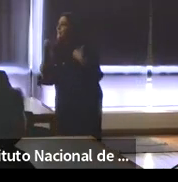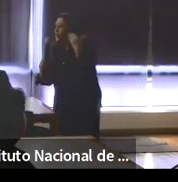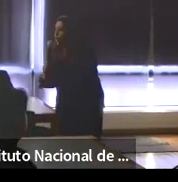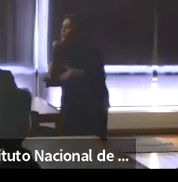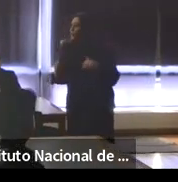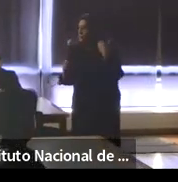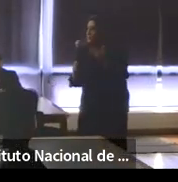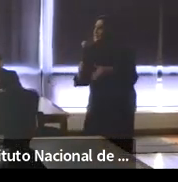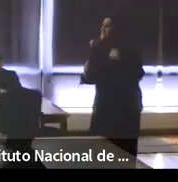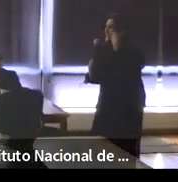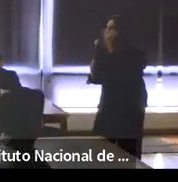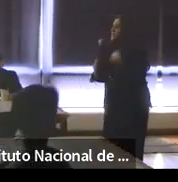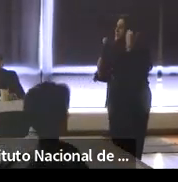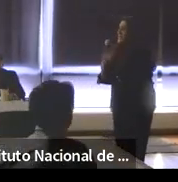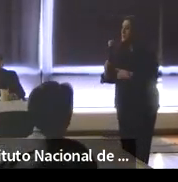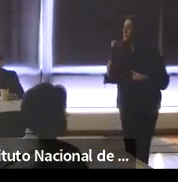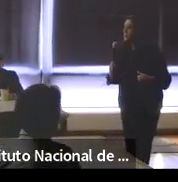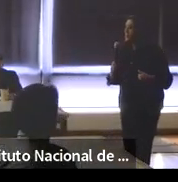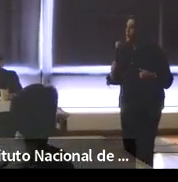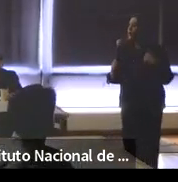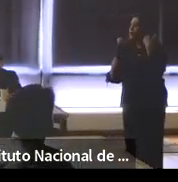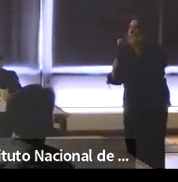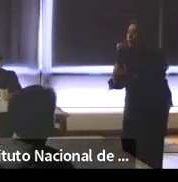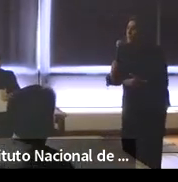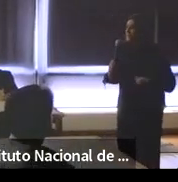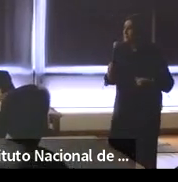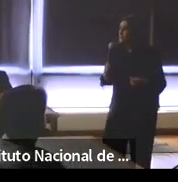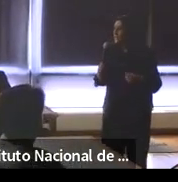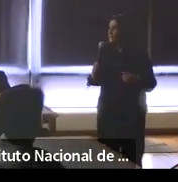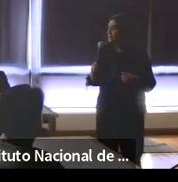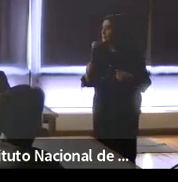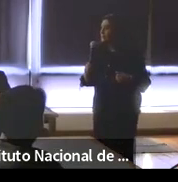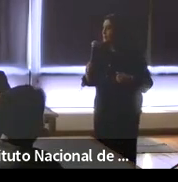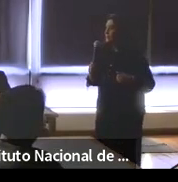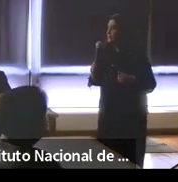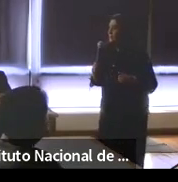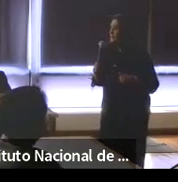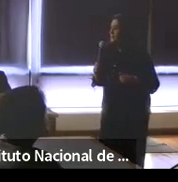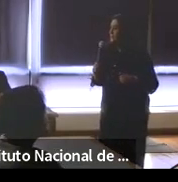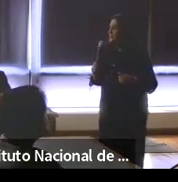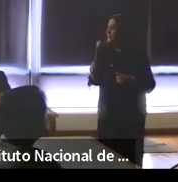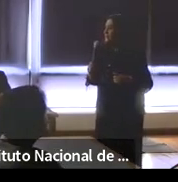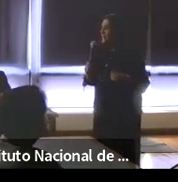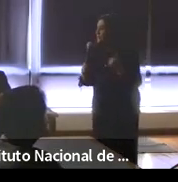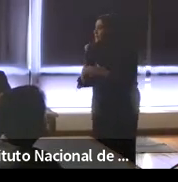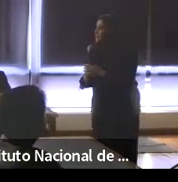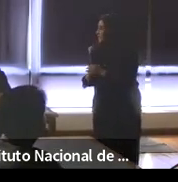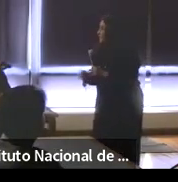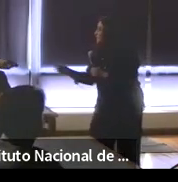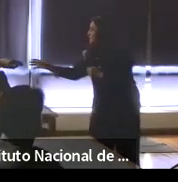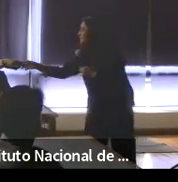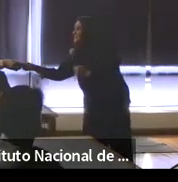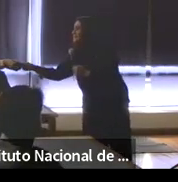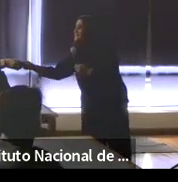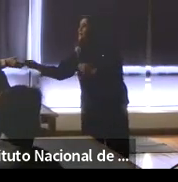esa parte de cómo estamos negociando Cómo ocupas negociar en una